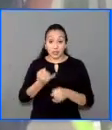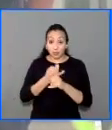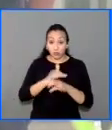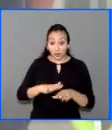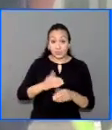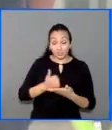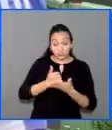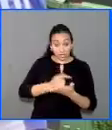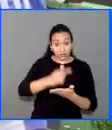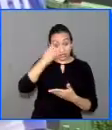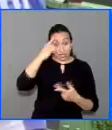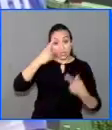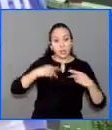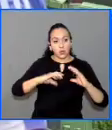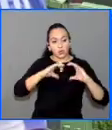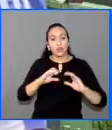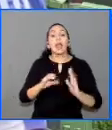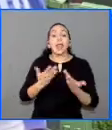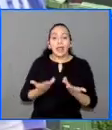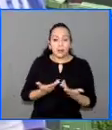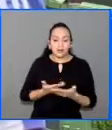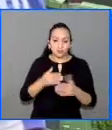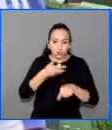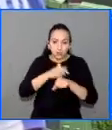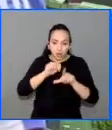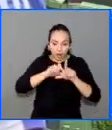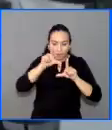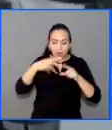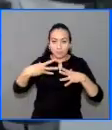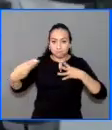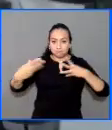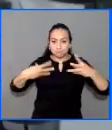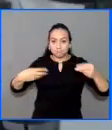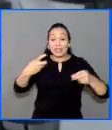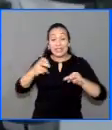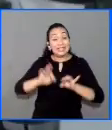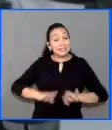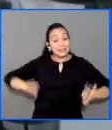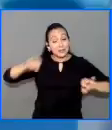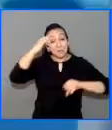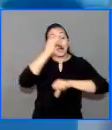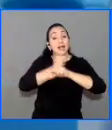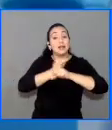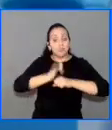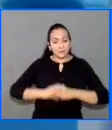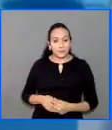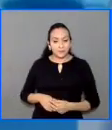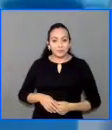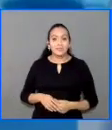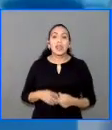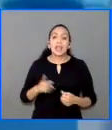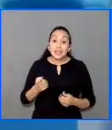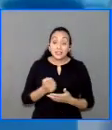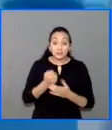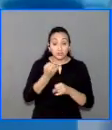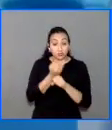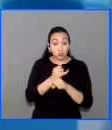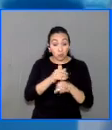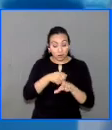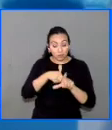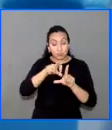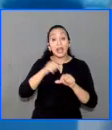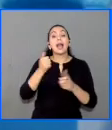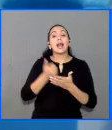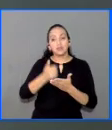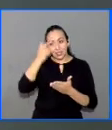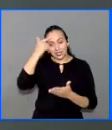datos epidemiológicos son relevantes en la investigación, además de que proporcionan datos sobre tasas de mortalidad, prevalencia